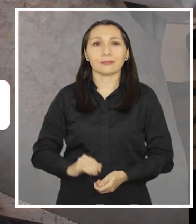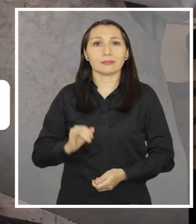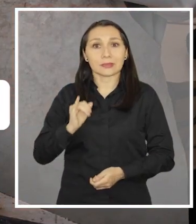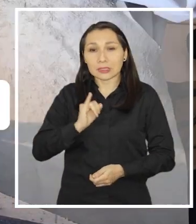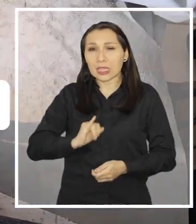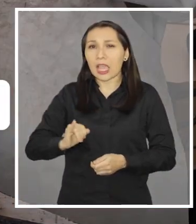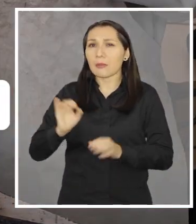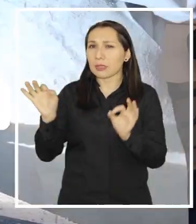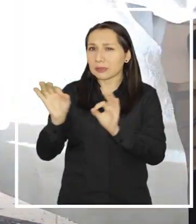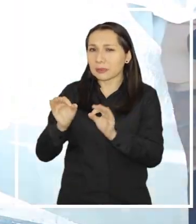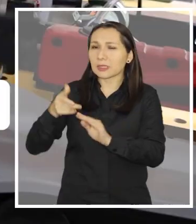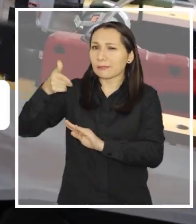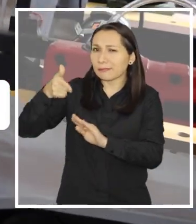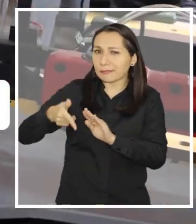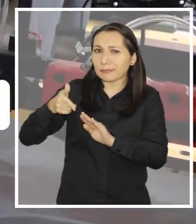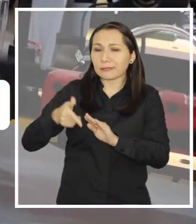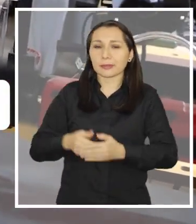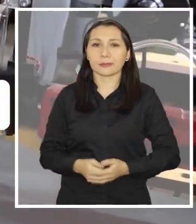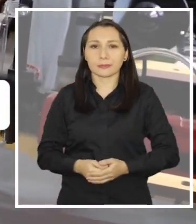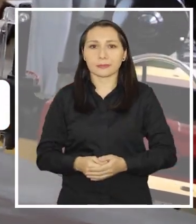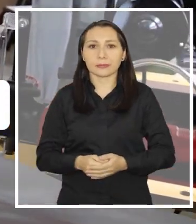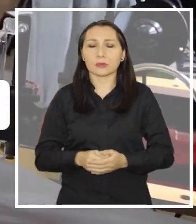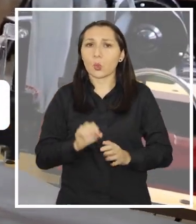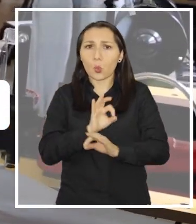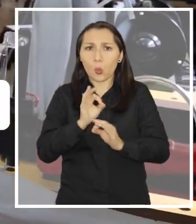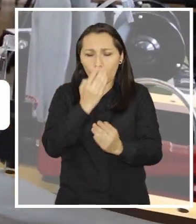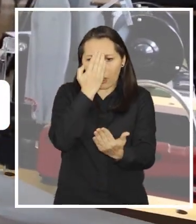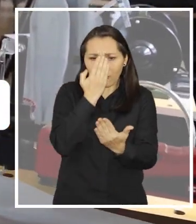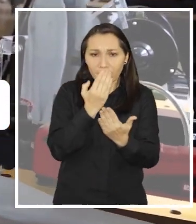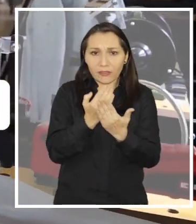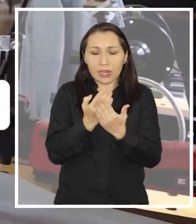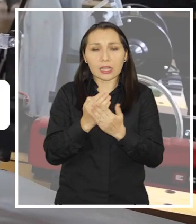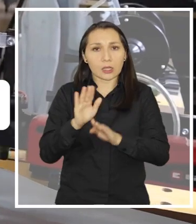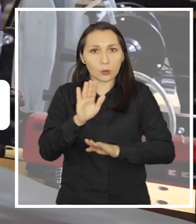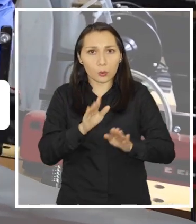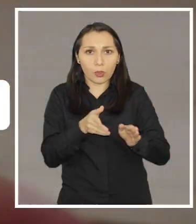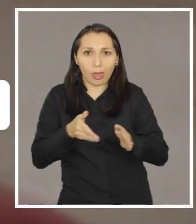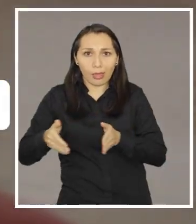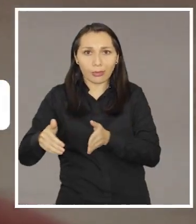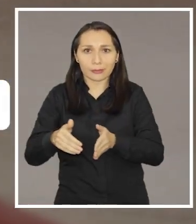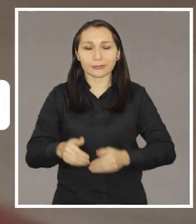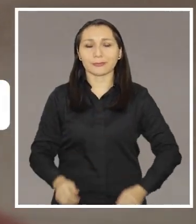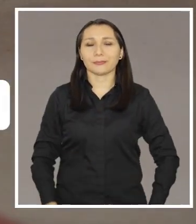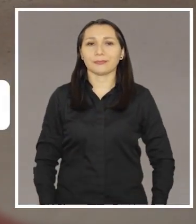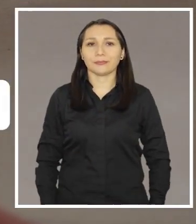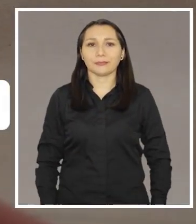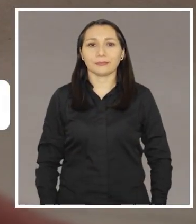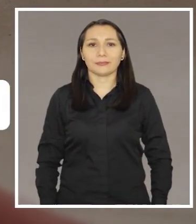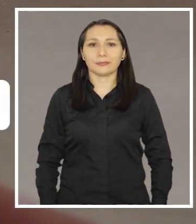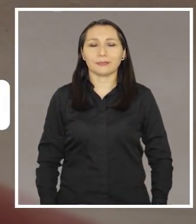Siempre los dedos deben estar por acá, por el lado, ¿no? Nunca frente de la sierra, o si es que se los pasa.